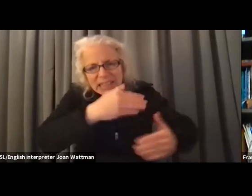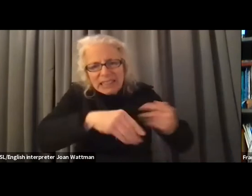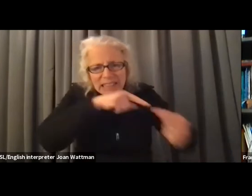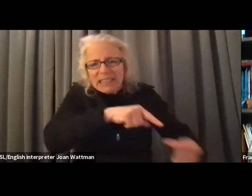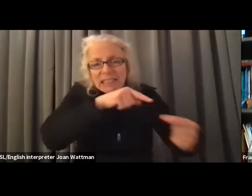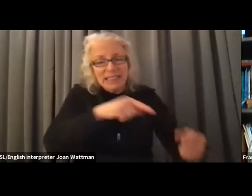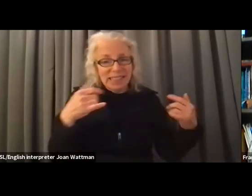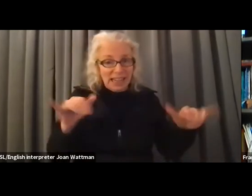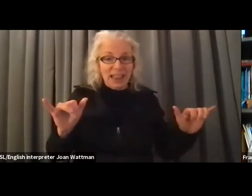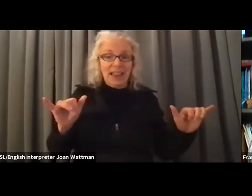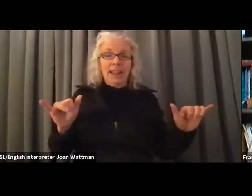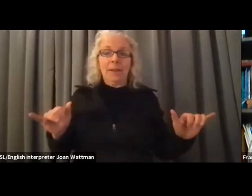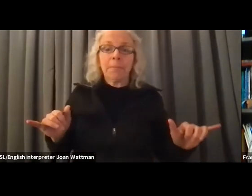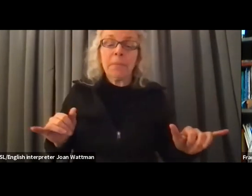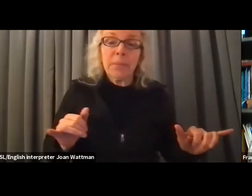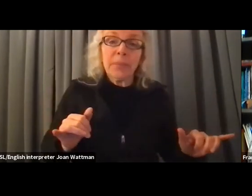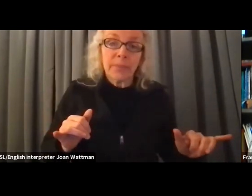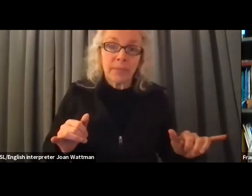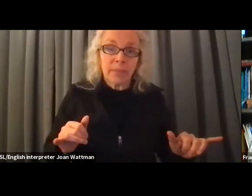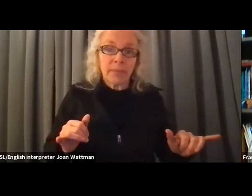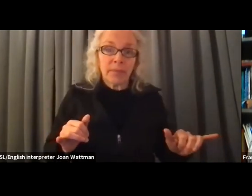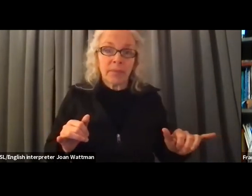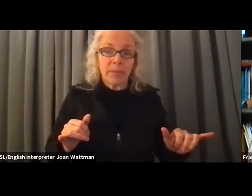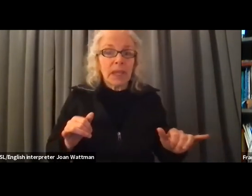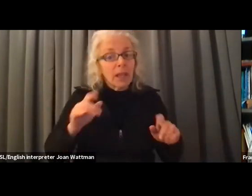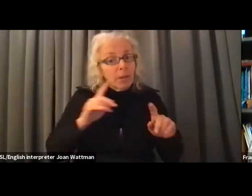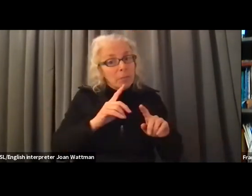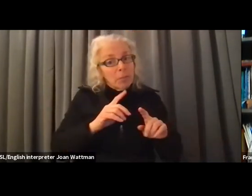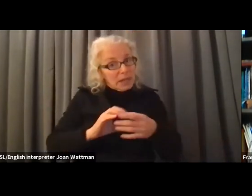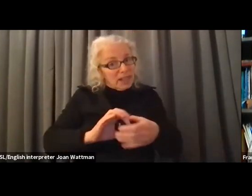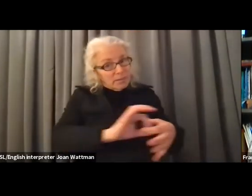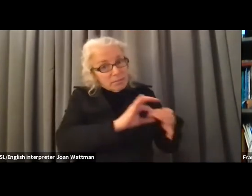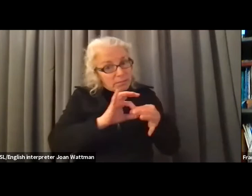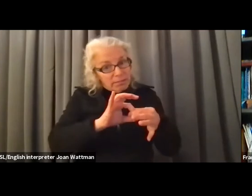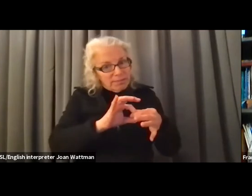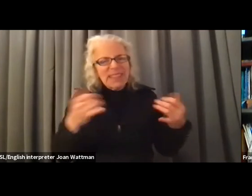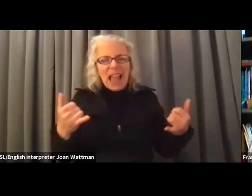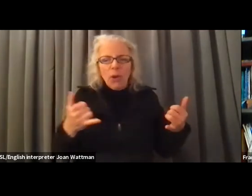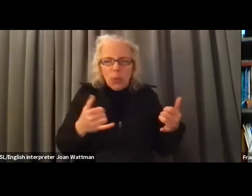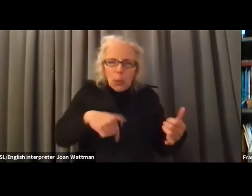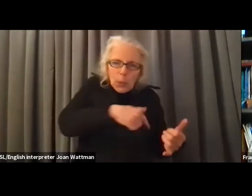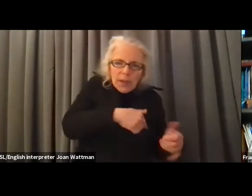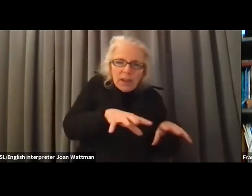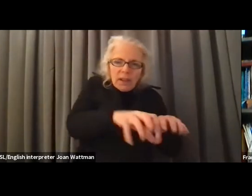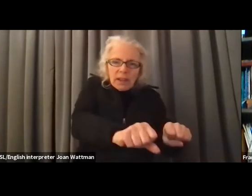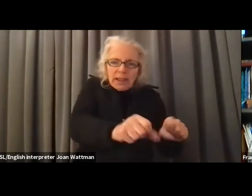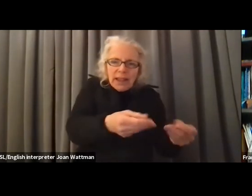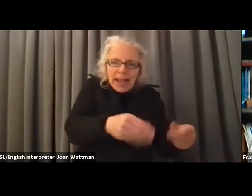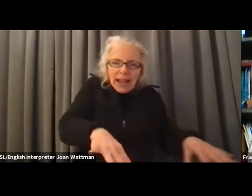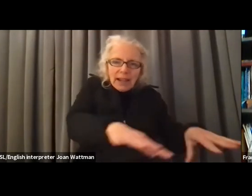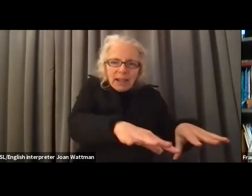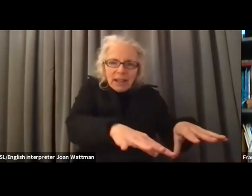territorios ancestrales habitados históricamente por los pueblos afrodescendientes y